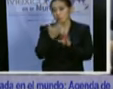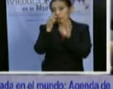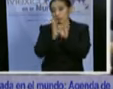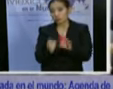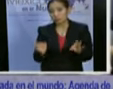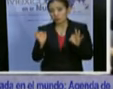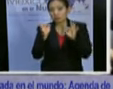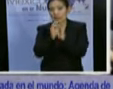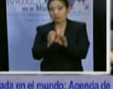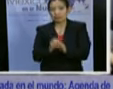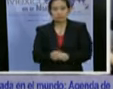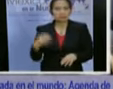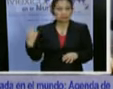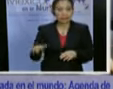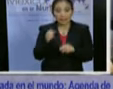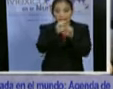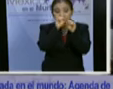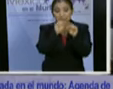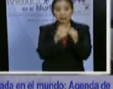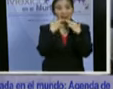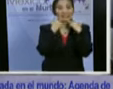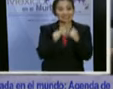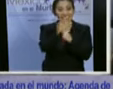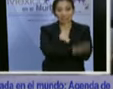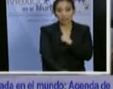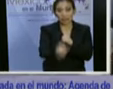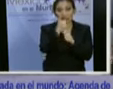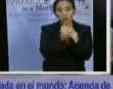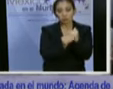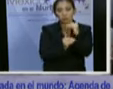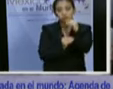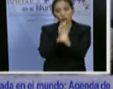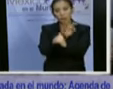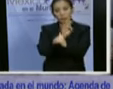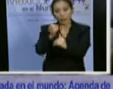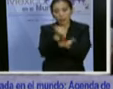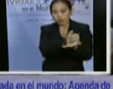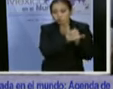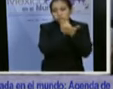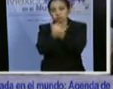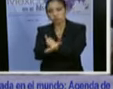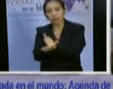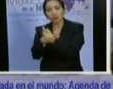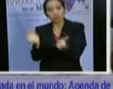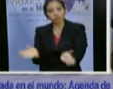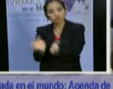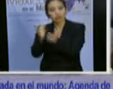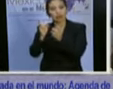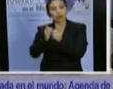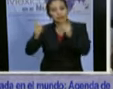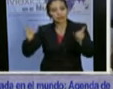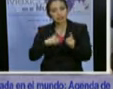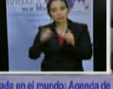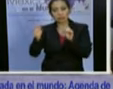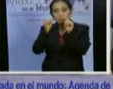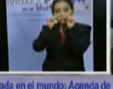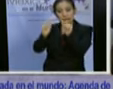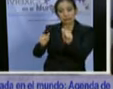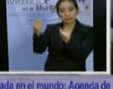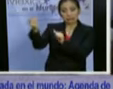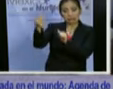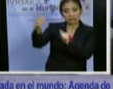vital importancia, decimos nosotros, que los sistemas tributarios sean progresivos y capaces de financiar el desarrollo y atender derechos fundamentales de